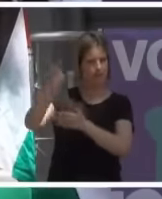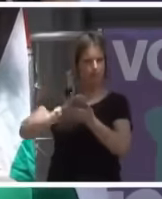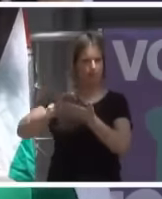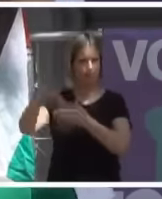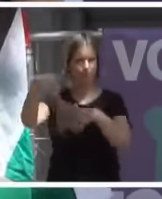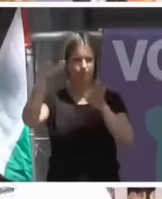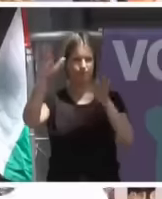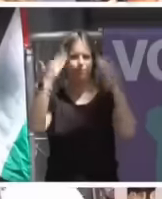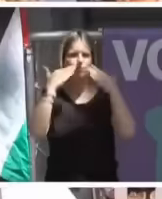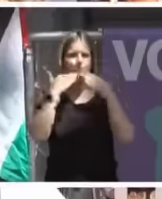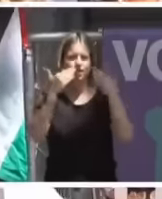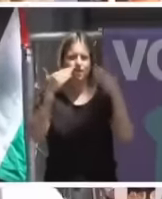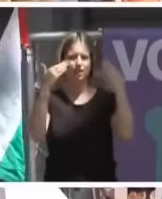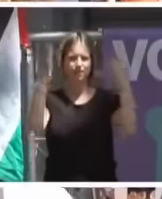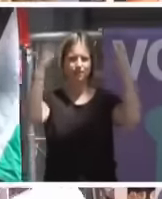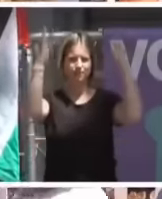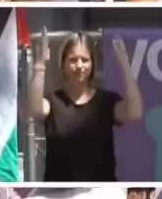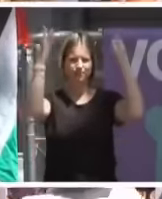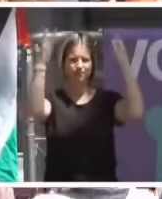Muchas gracias.